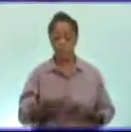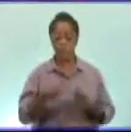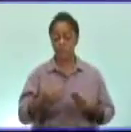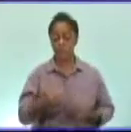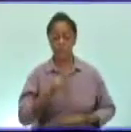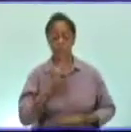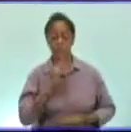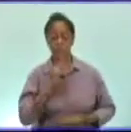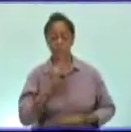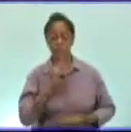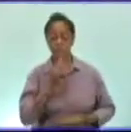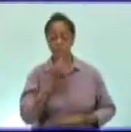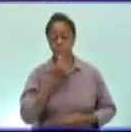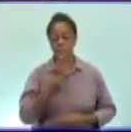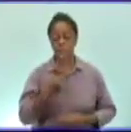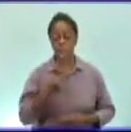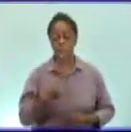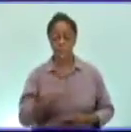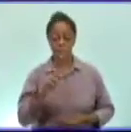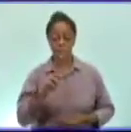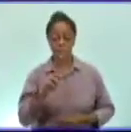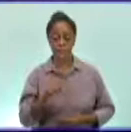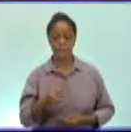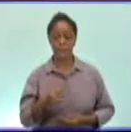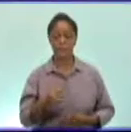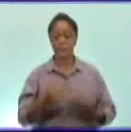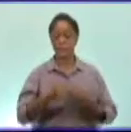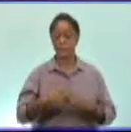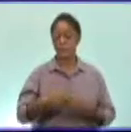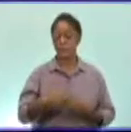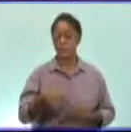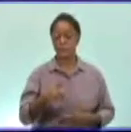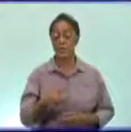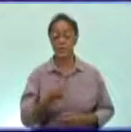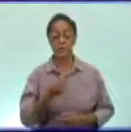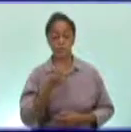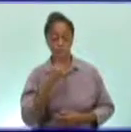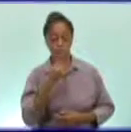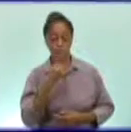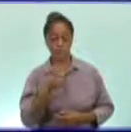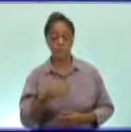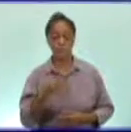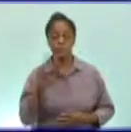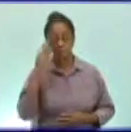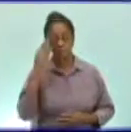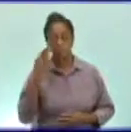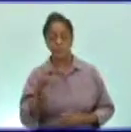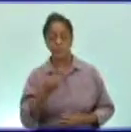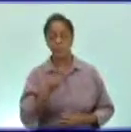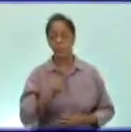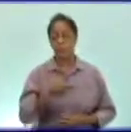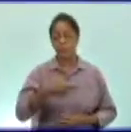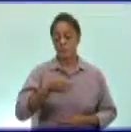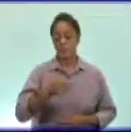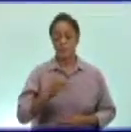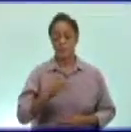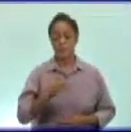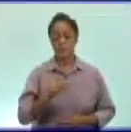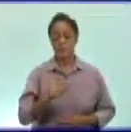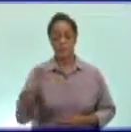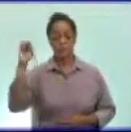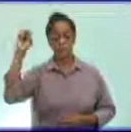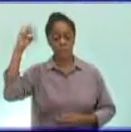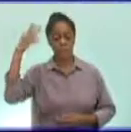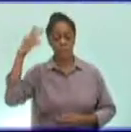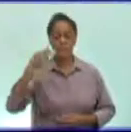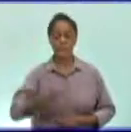agua y sales minerales, fabrican su propio alimento gracias al dióxido de carbono y a la luz solar.